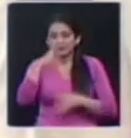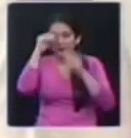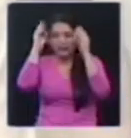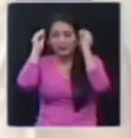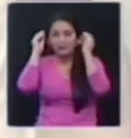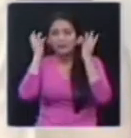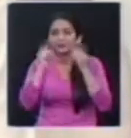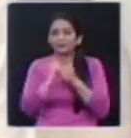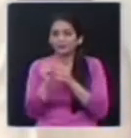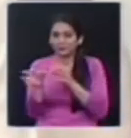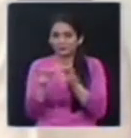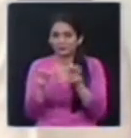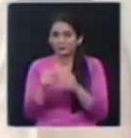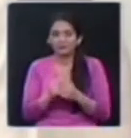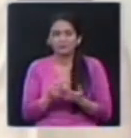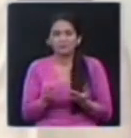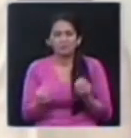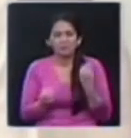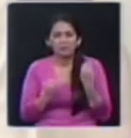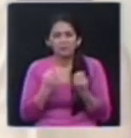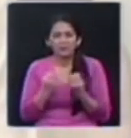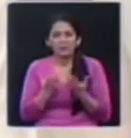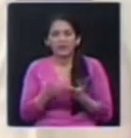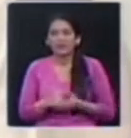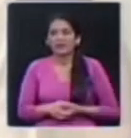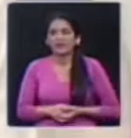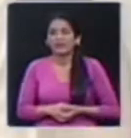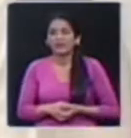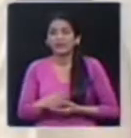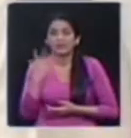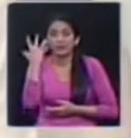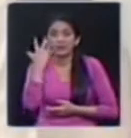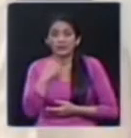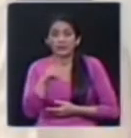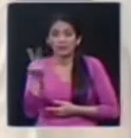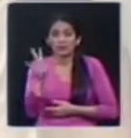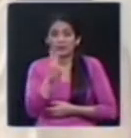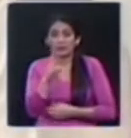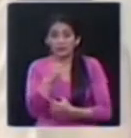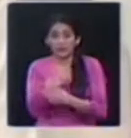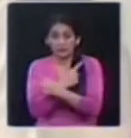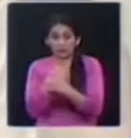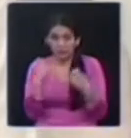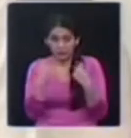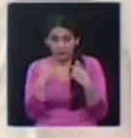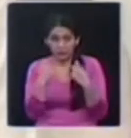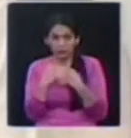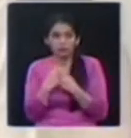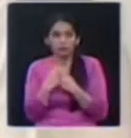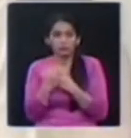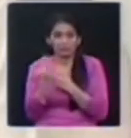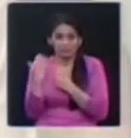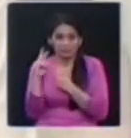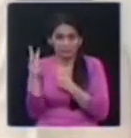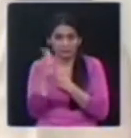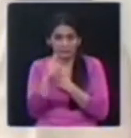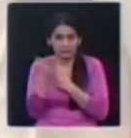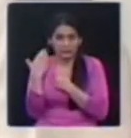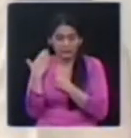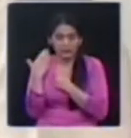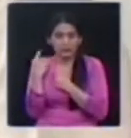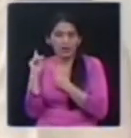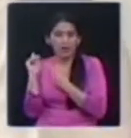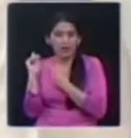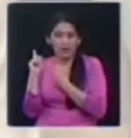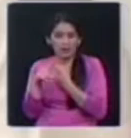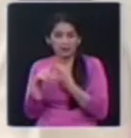contarte, del Money Week. El Money Week se está realizando desde el 27 de este mes, bueno, el pasado 27 de marzo, hasta el